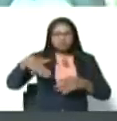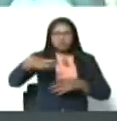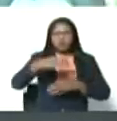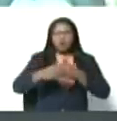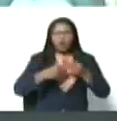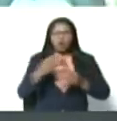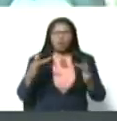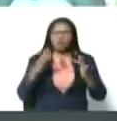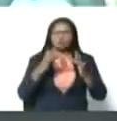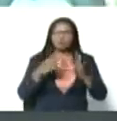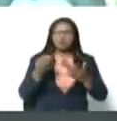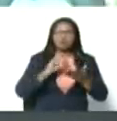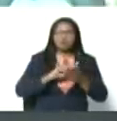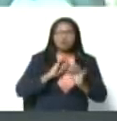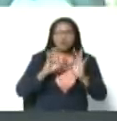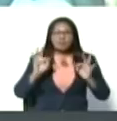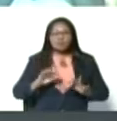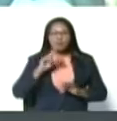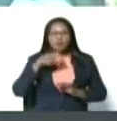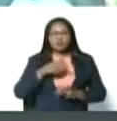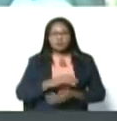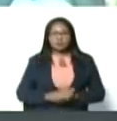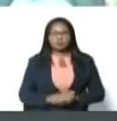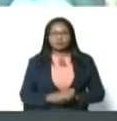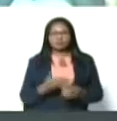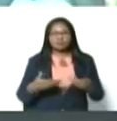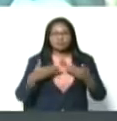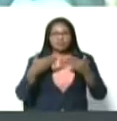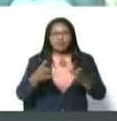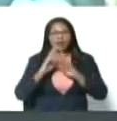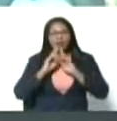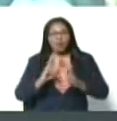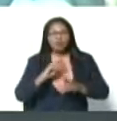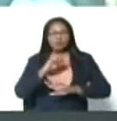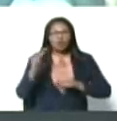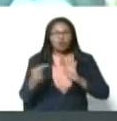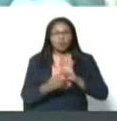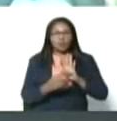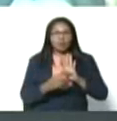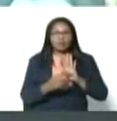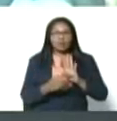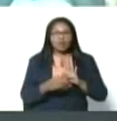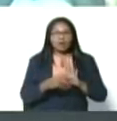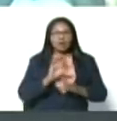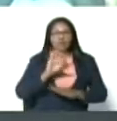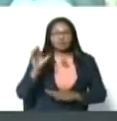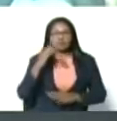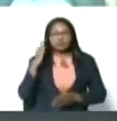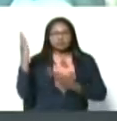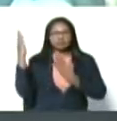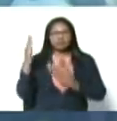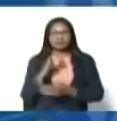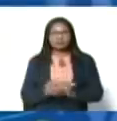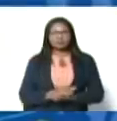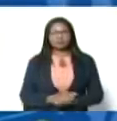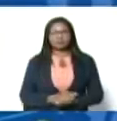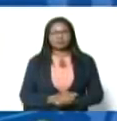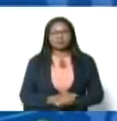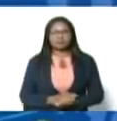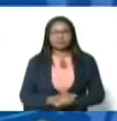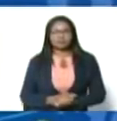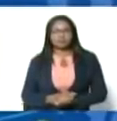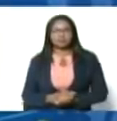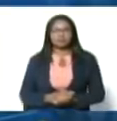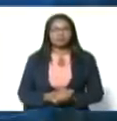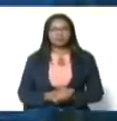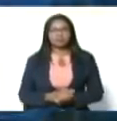cómo retomamos esta obra y le vamos a entregar resultados concretos a la ciudadanía. Adelante. Saludos,